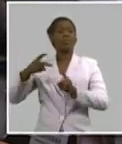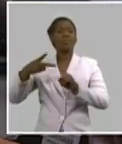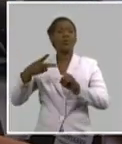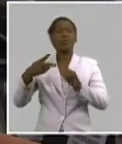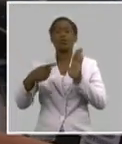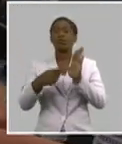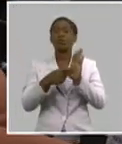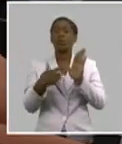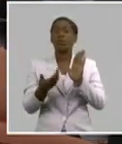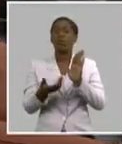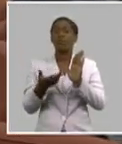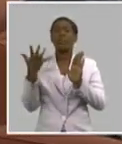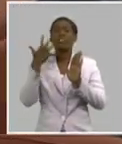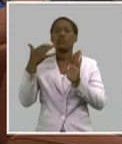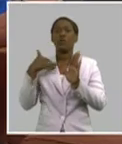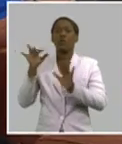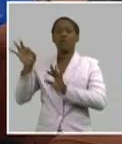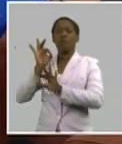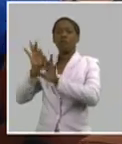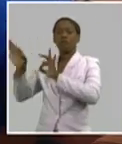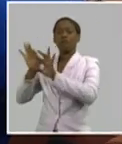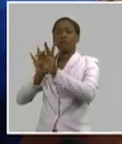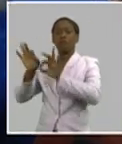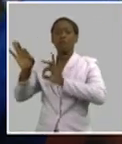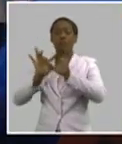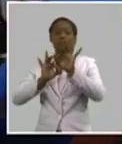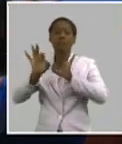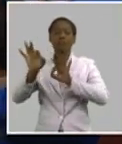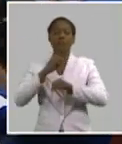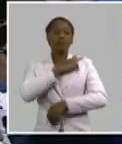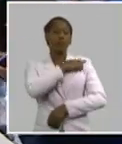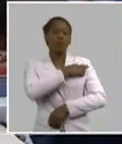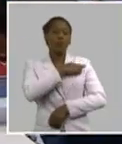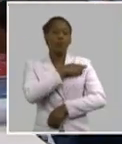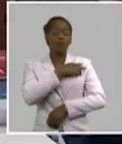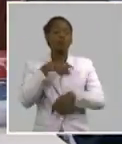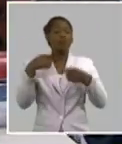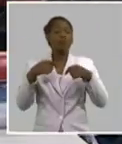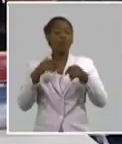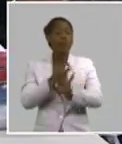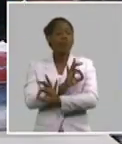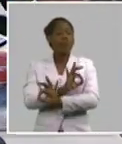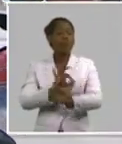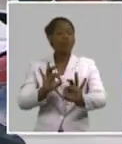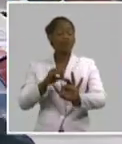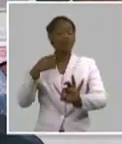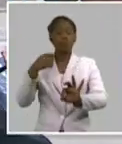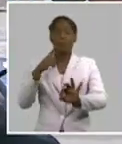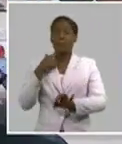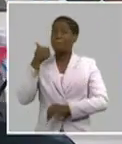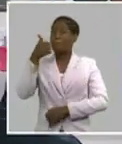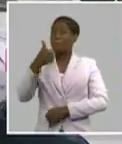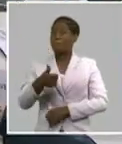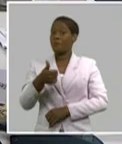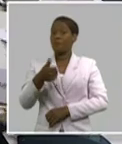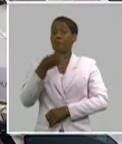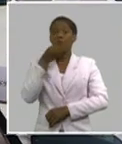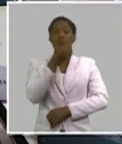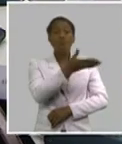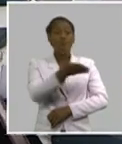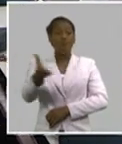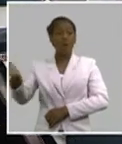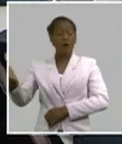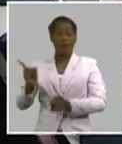cuadros, que tenemos que potenciarlo, que tenemos que hacerlo de una manera más eficiente, más efectiva y que tiene que ver también, tiene una relación, por